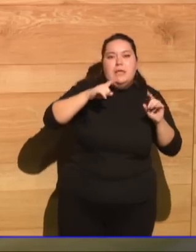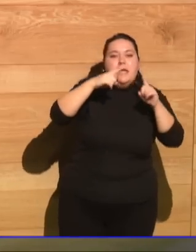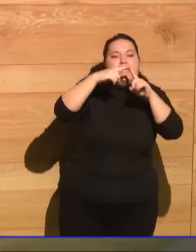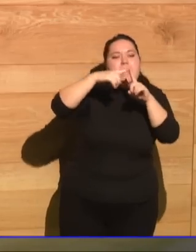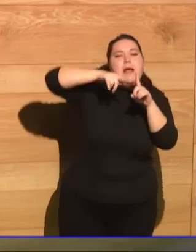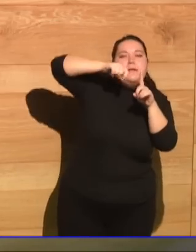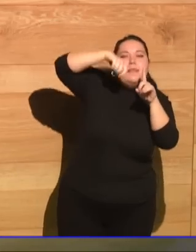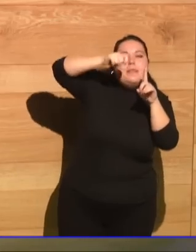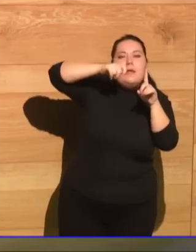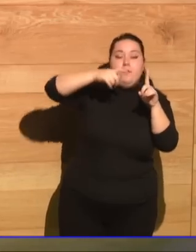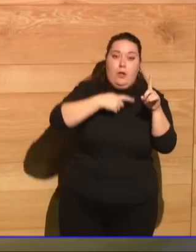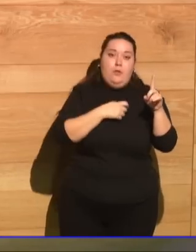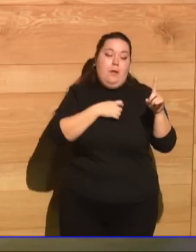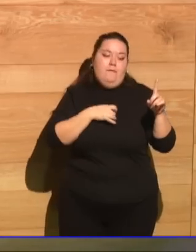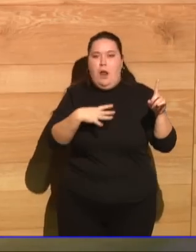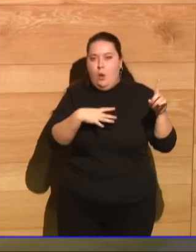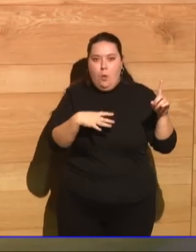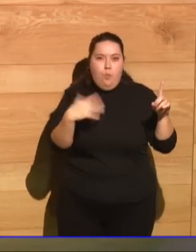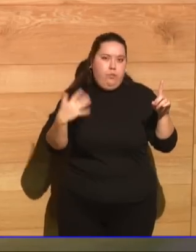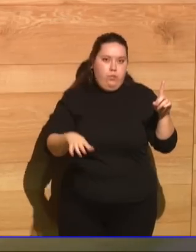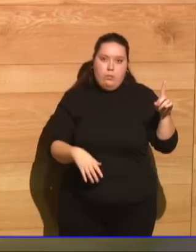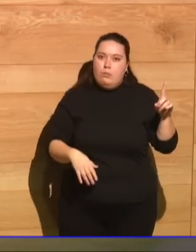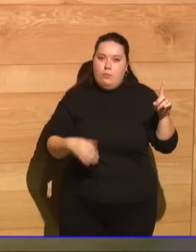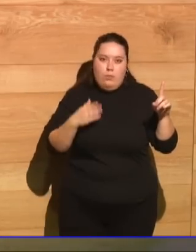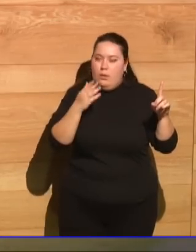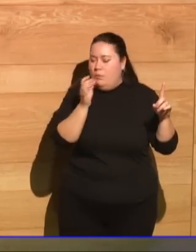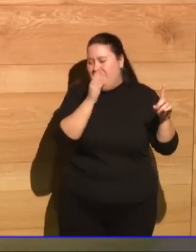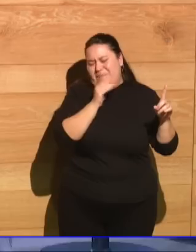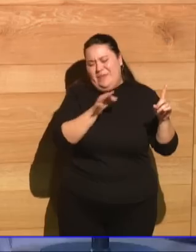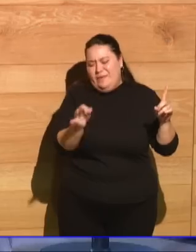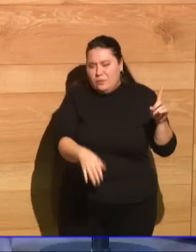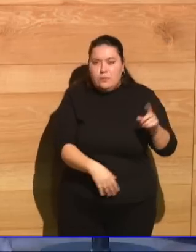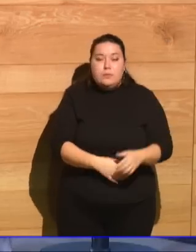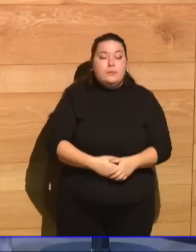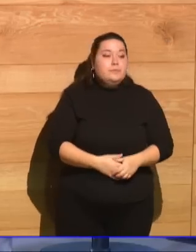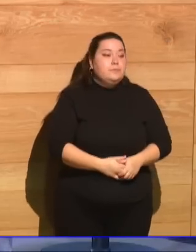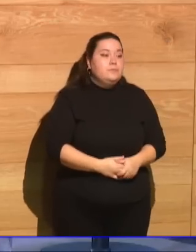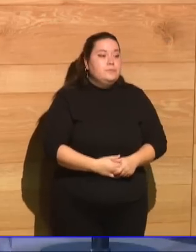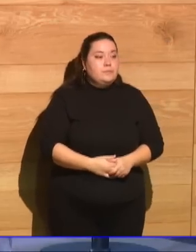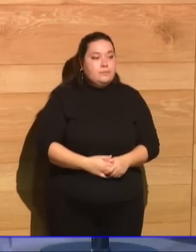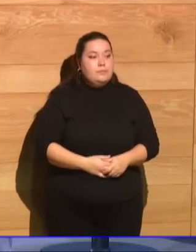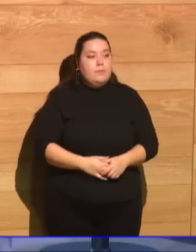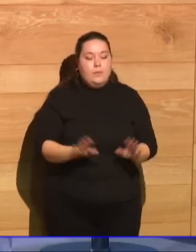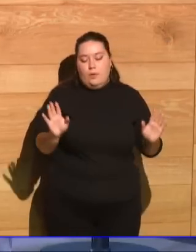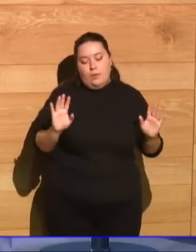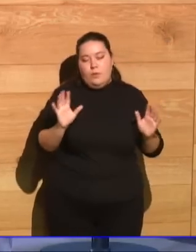pulso, y el Blanco España lo daba como En todo nadie. caso, lo que quiero decir es que es alguien el- que es el- viene...